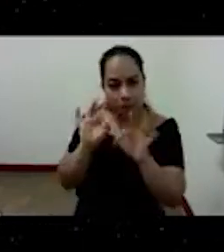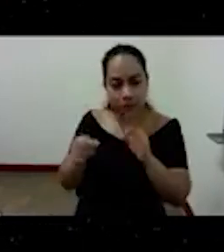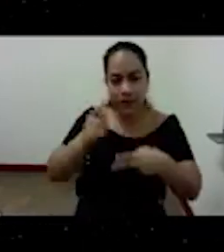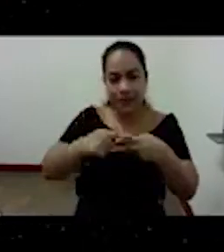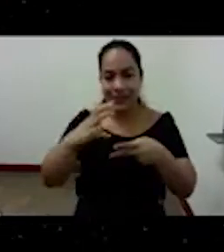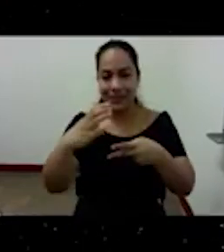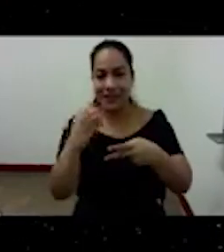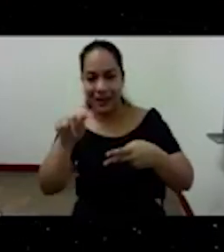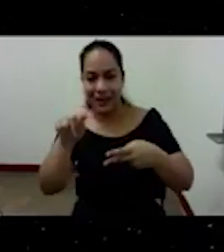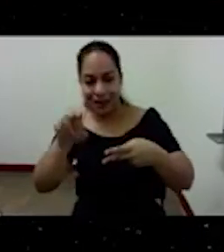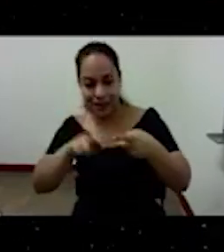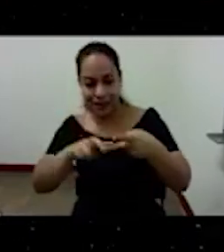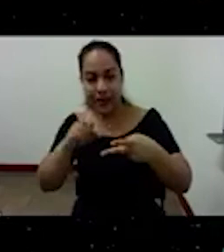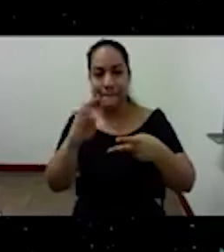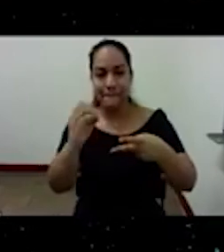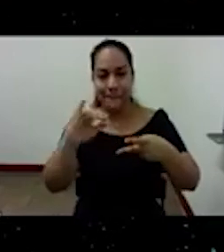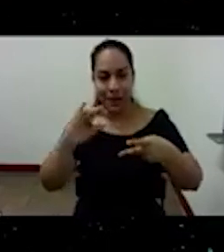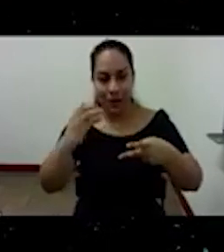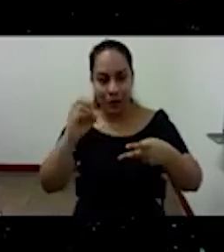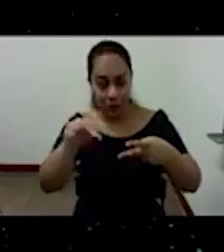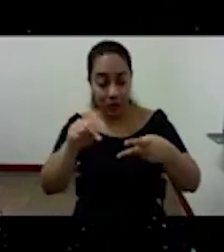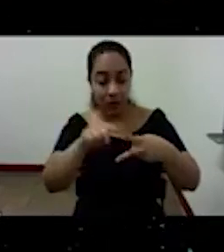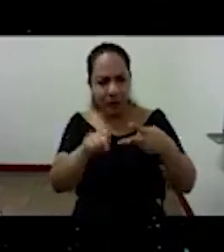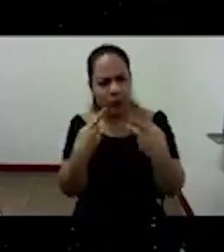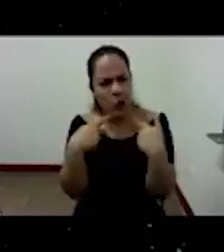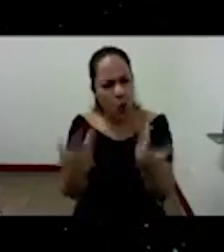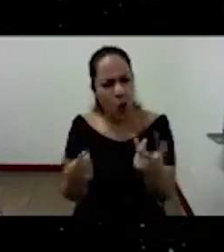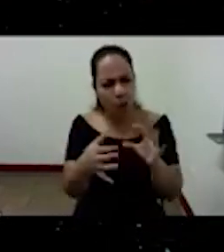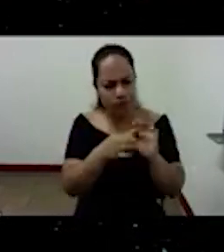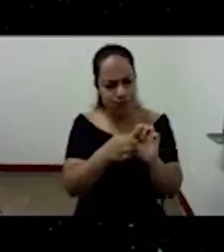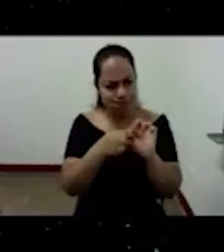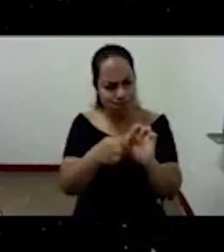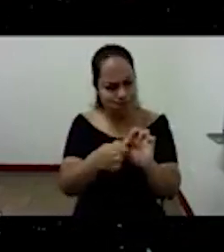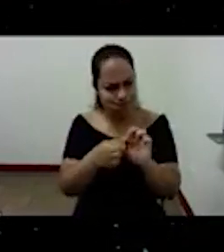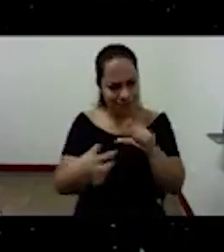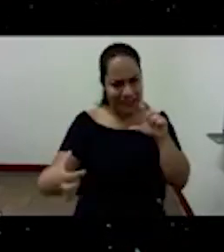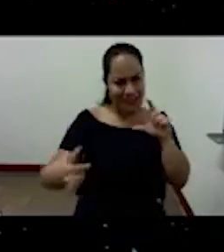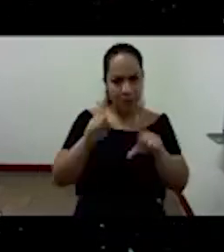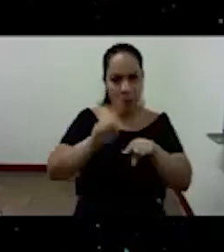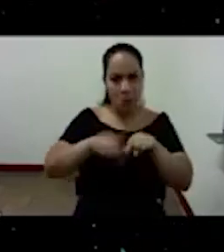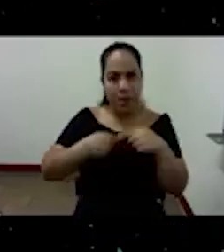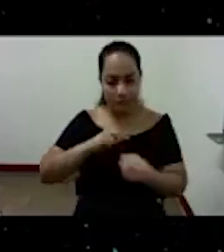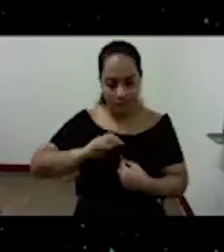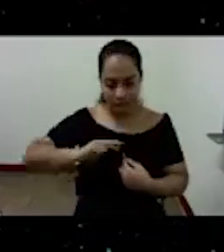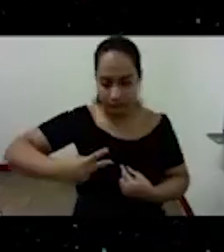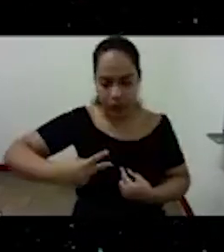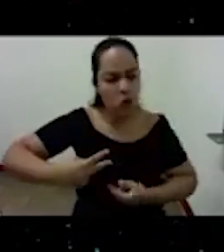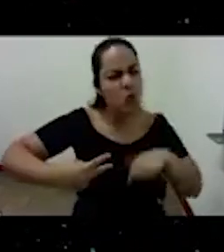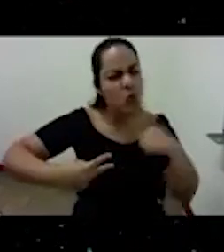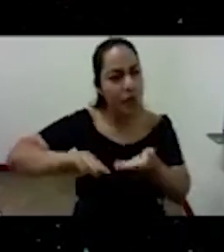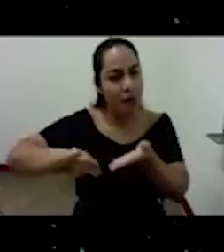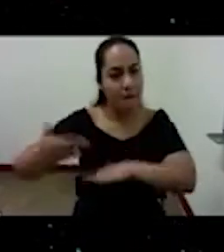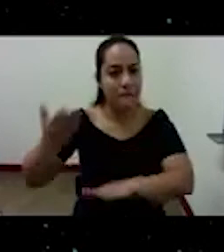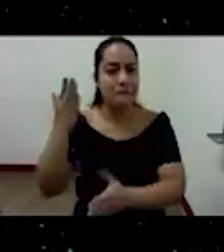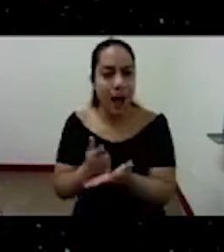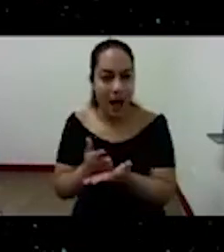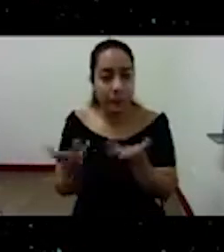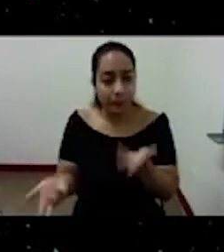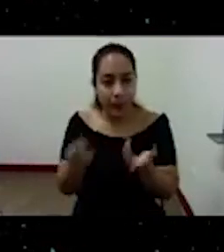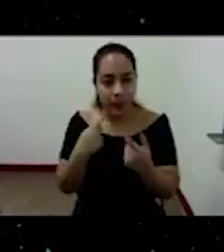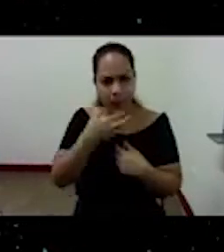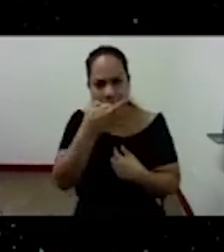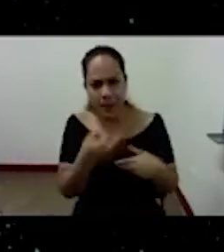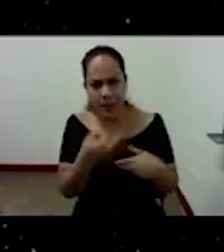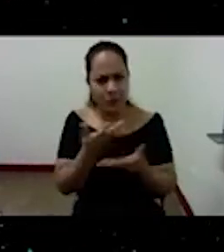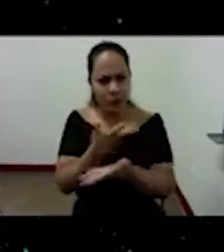Bacon, y cómo esa noción no se puede desligar de su alteridad, que es la muerte, como límite fundamental respecto del